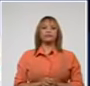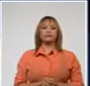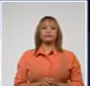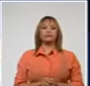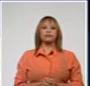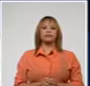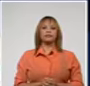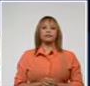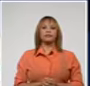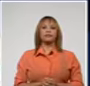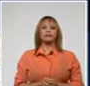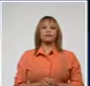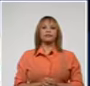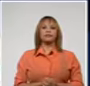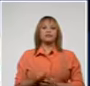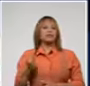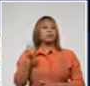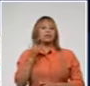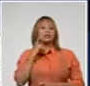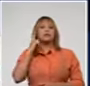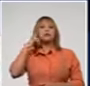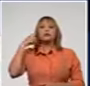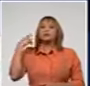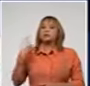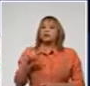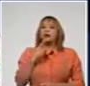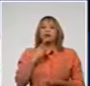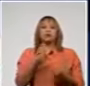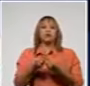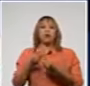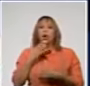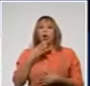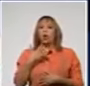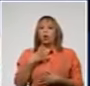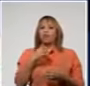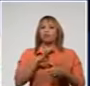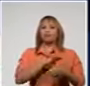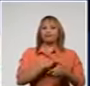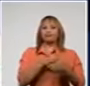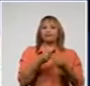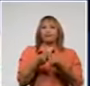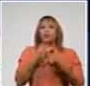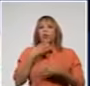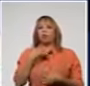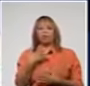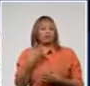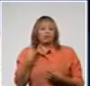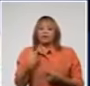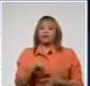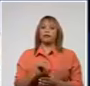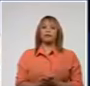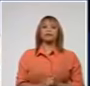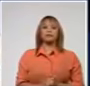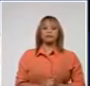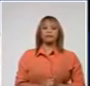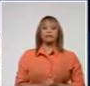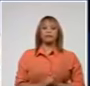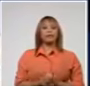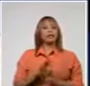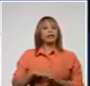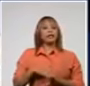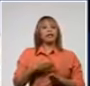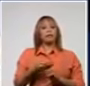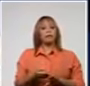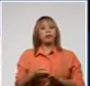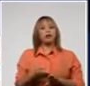10 sin fuente de infección precisada hasta este momento, y después de haber recuperado